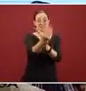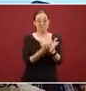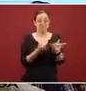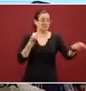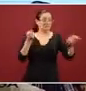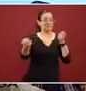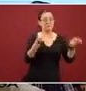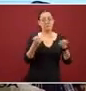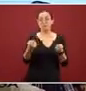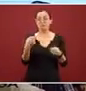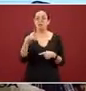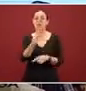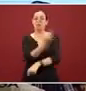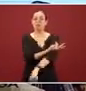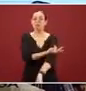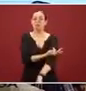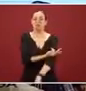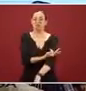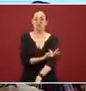acelerada.